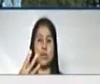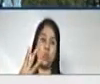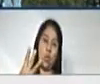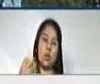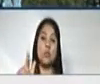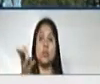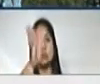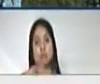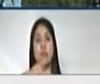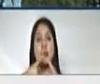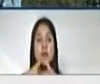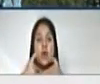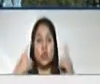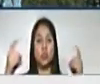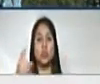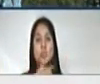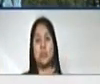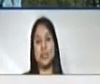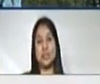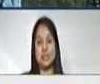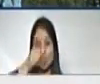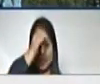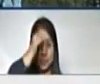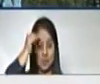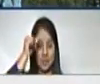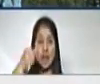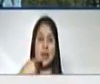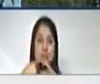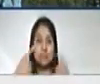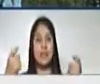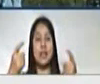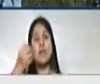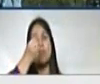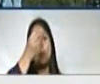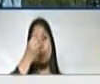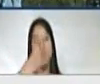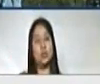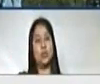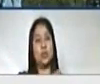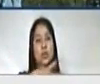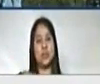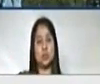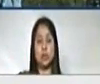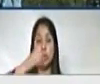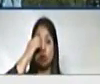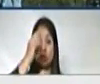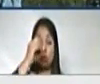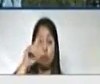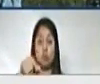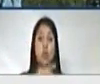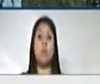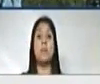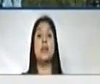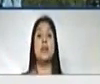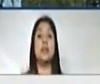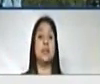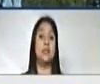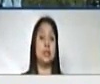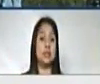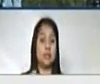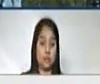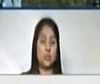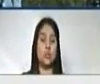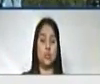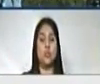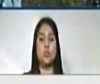a nuestro país y comenzar ya con más inmunización a las personas guatemaltecas que al final, pues